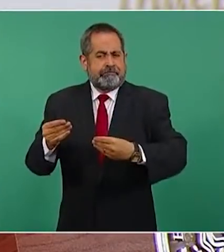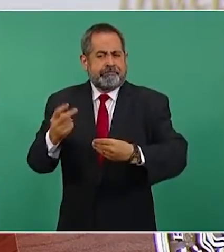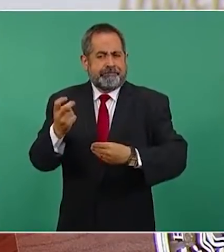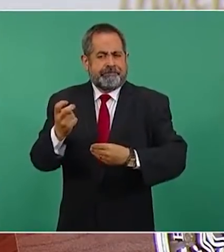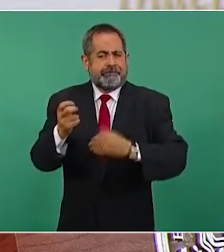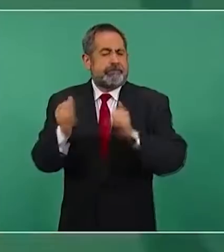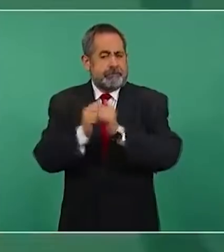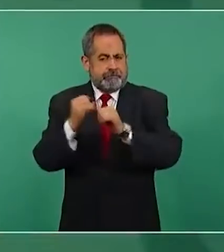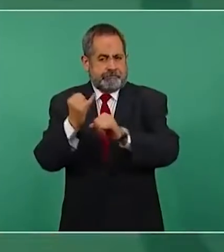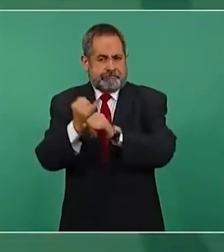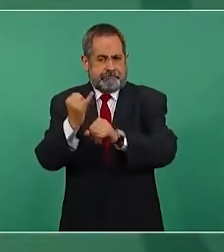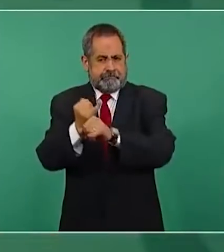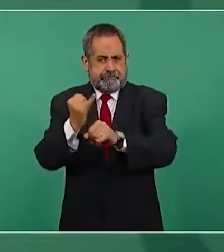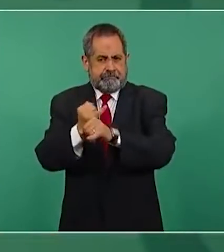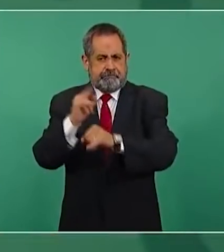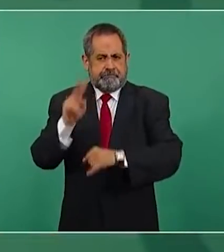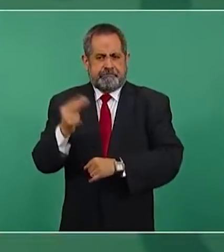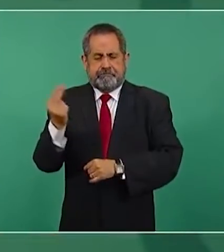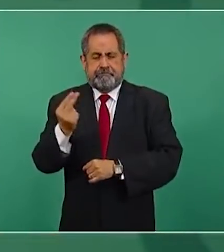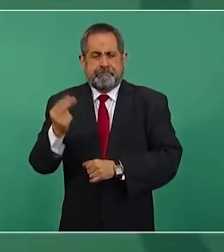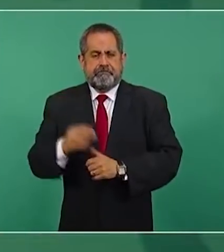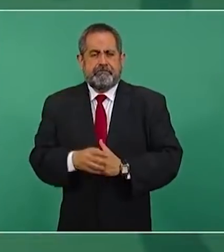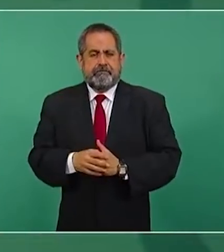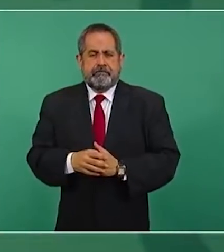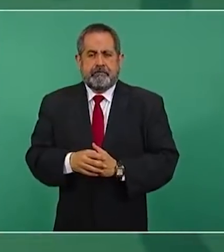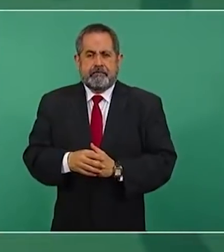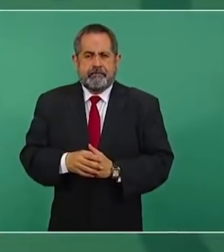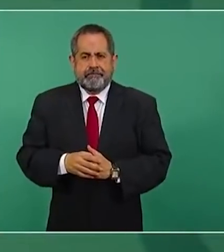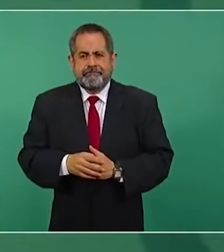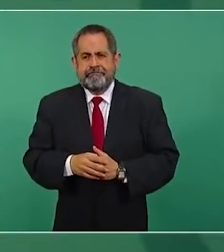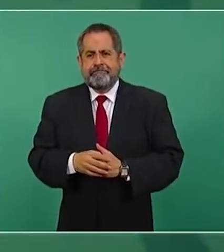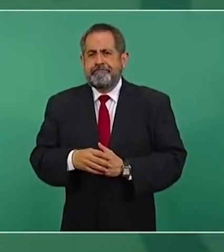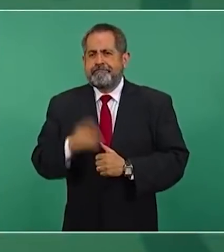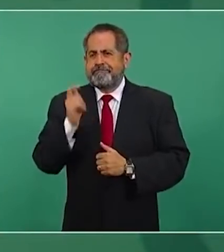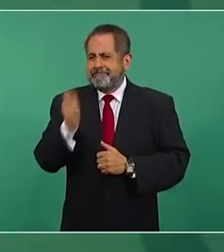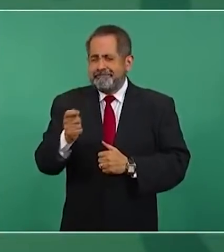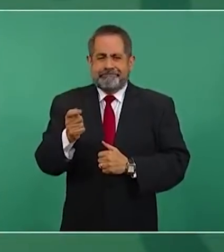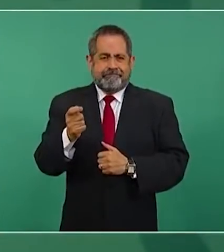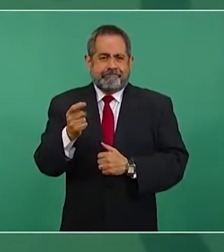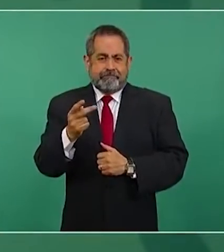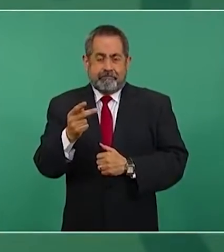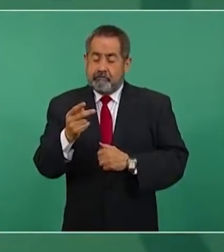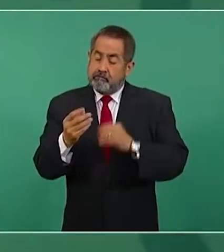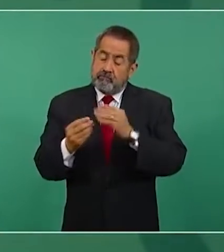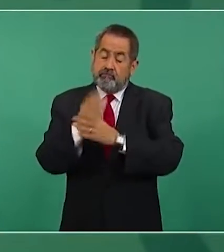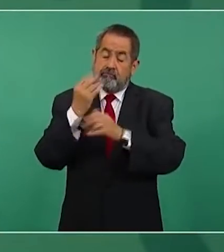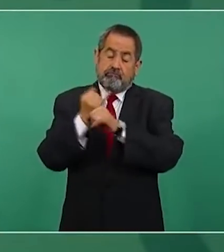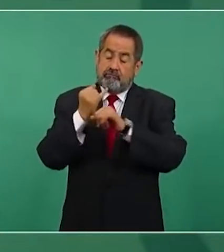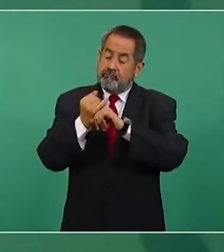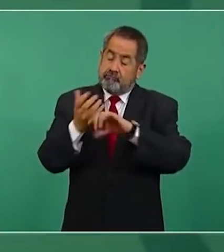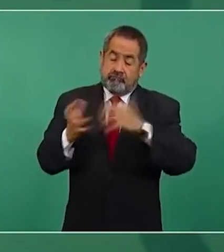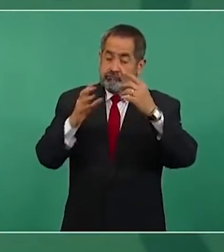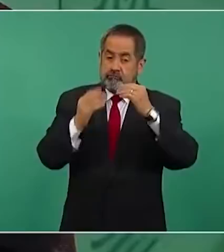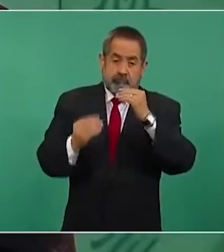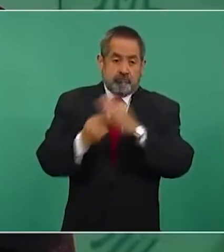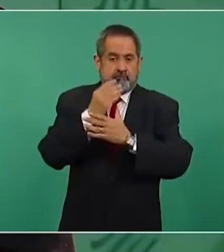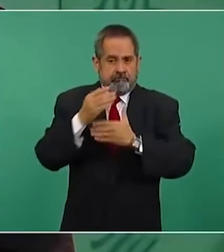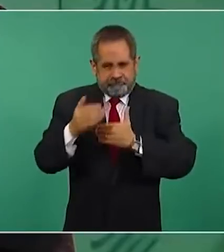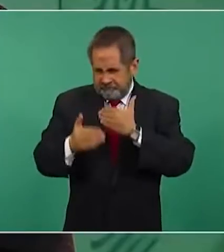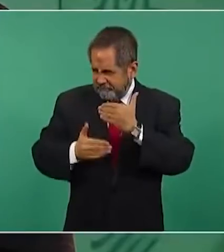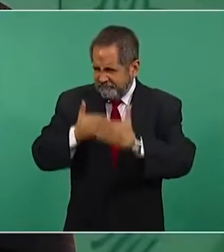con internet qué es una revolución y lograr